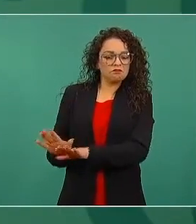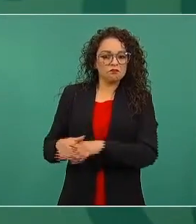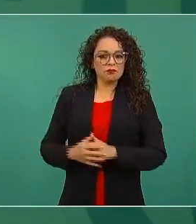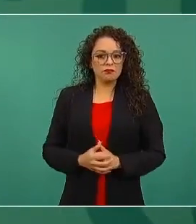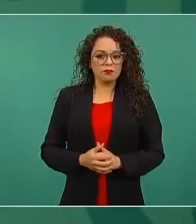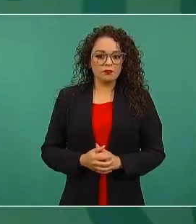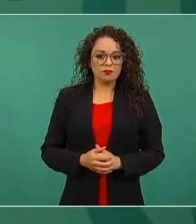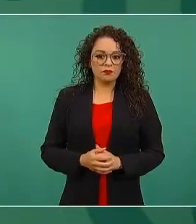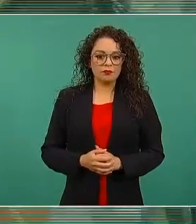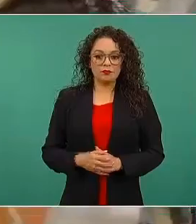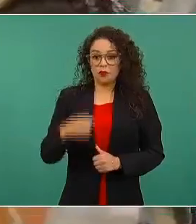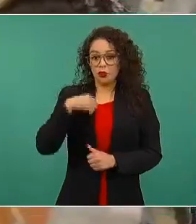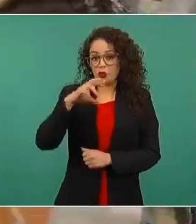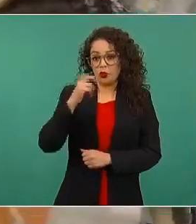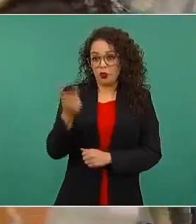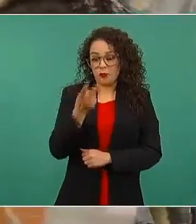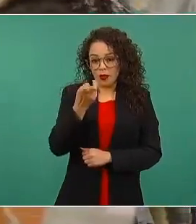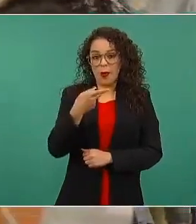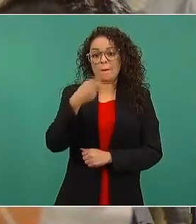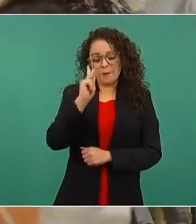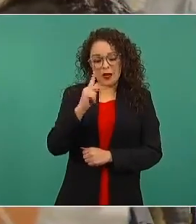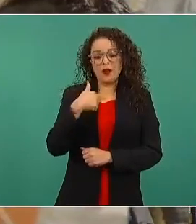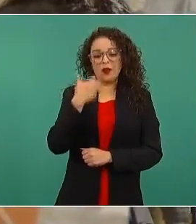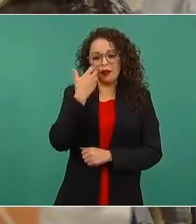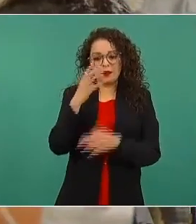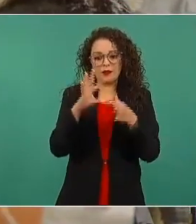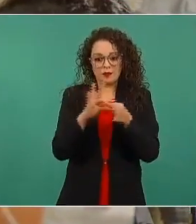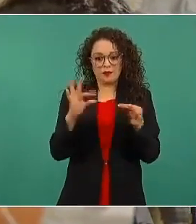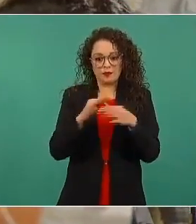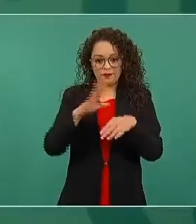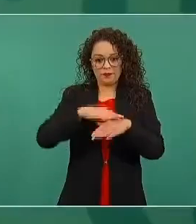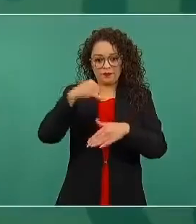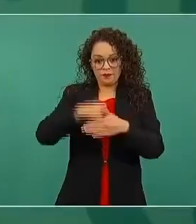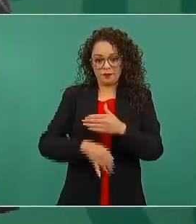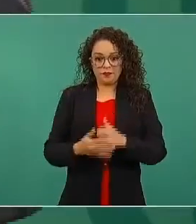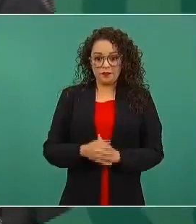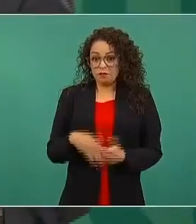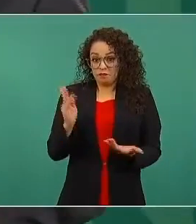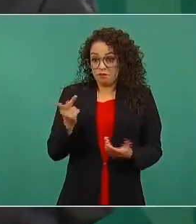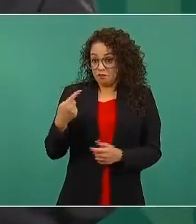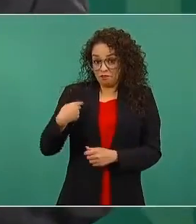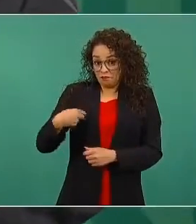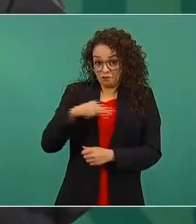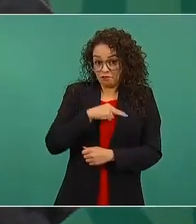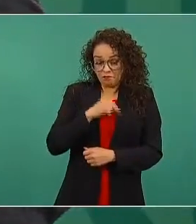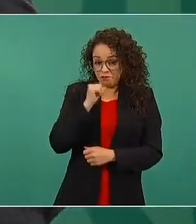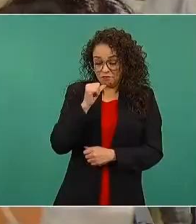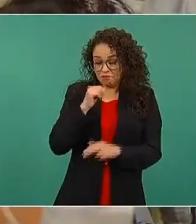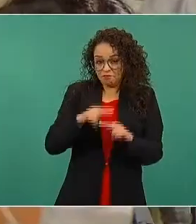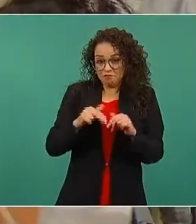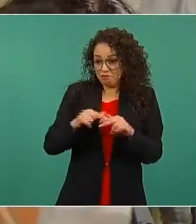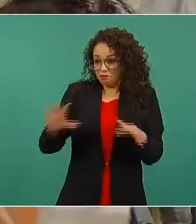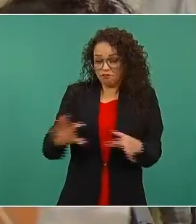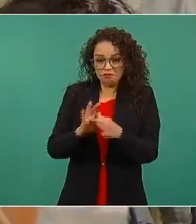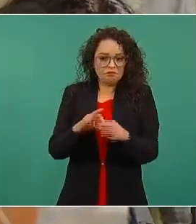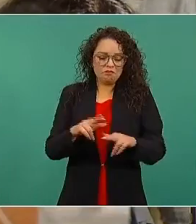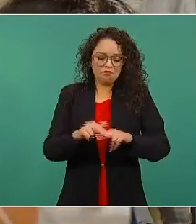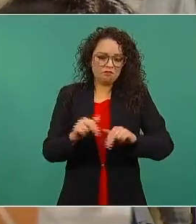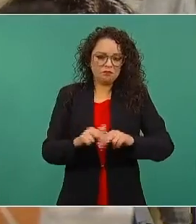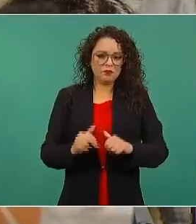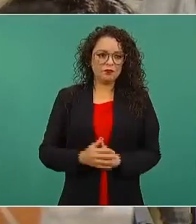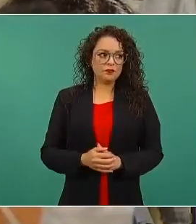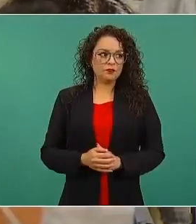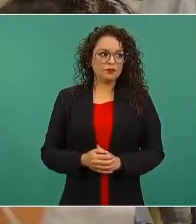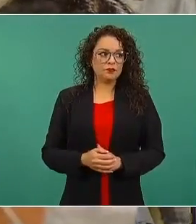No le pregunto por eso, pero ahorita le voy a explicar. Pero nosotros no tenemos nada. Pero si eso que dice usted, sí es cierto. Bien,